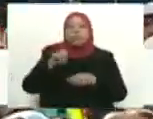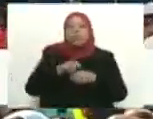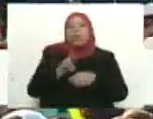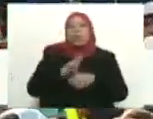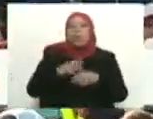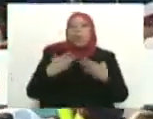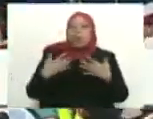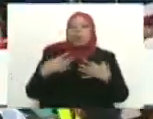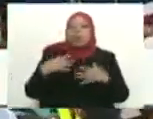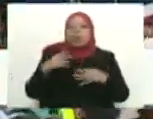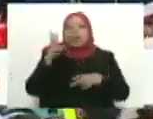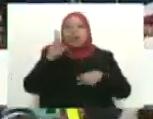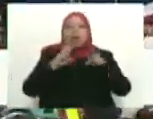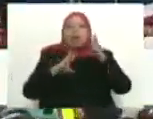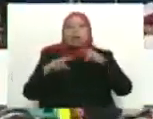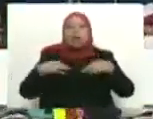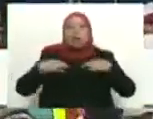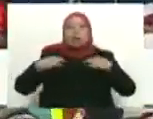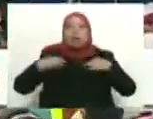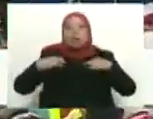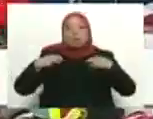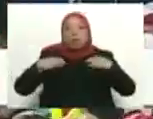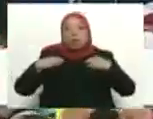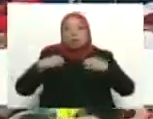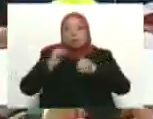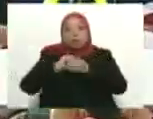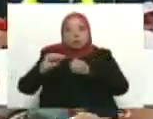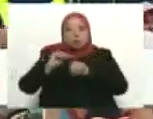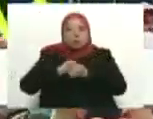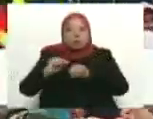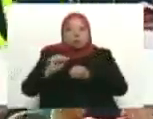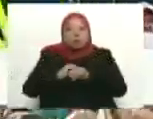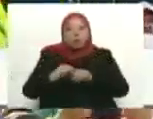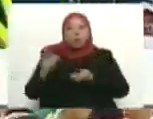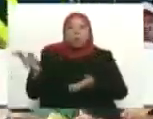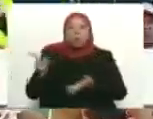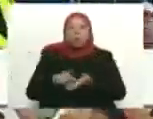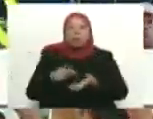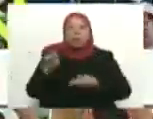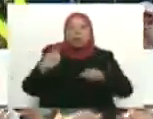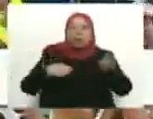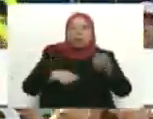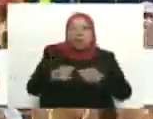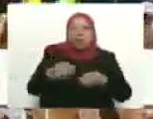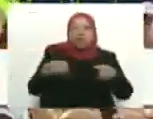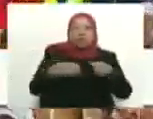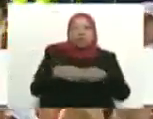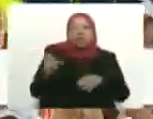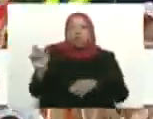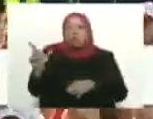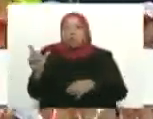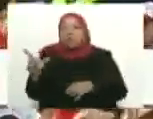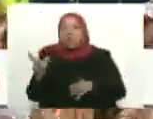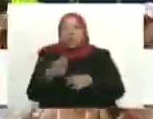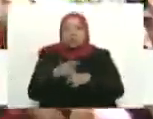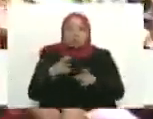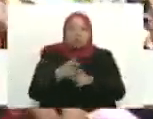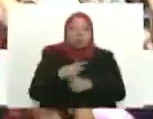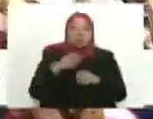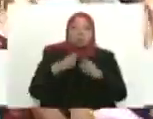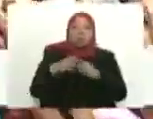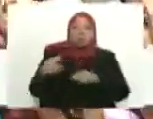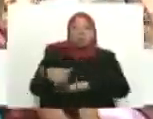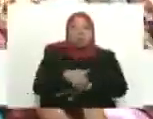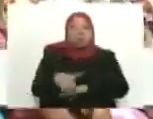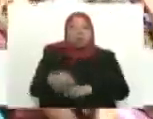corriendo, lava, plancha, y todavía con eso está en los CLA, está en el partido, está en el GAS, está en la calle.